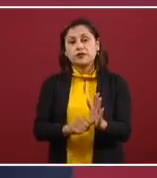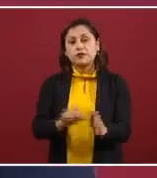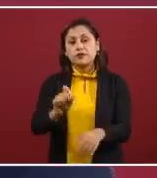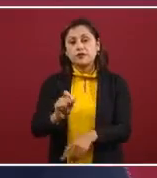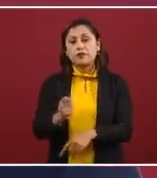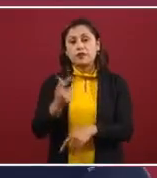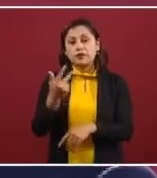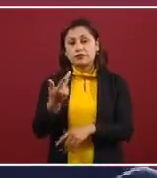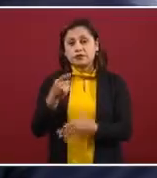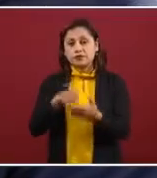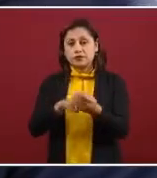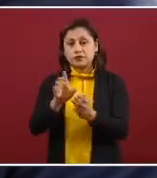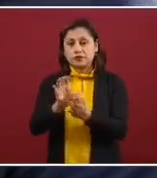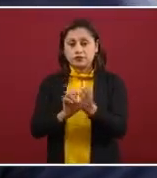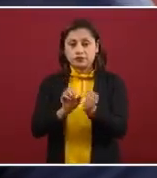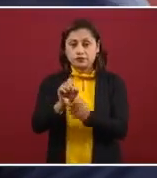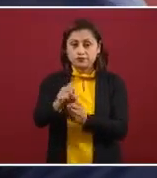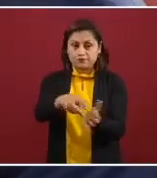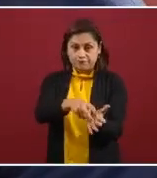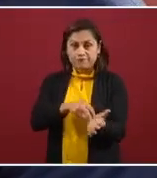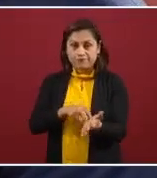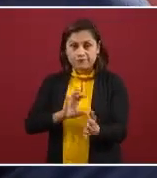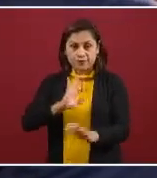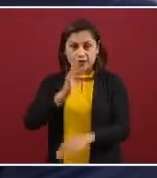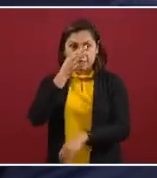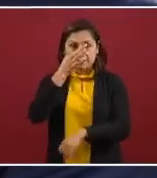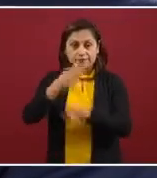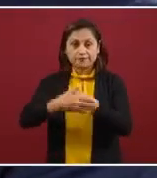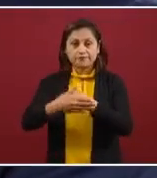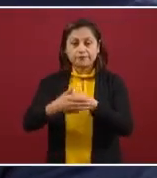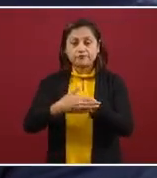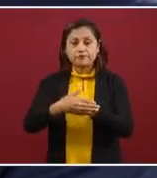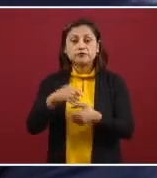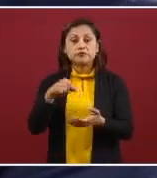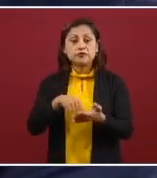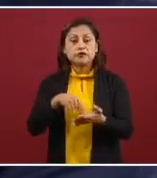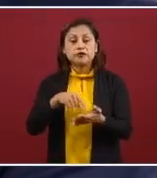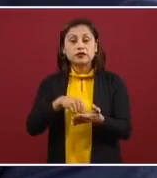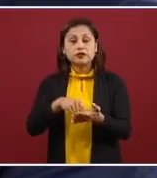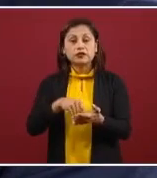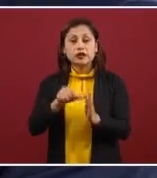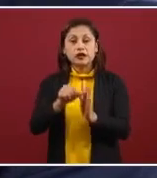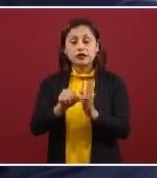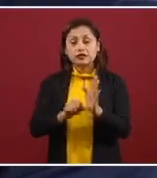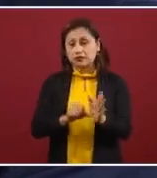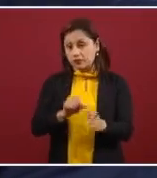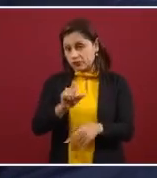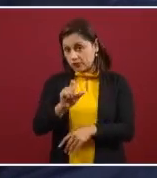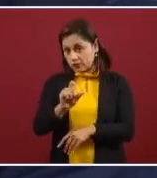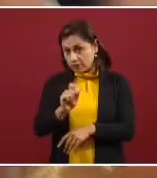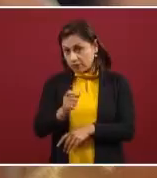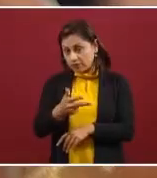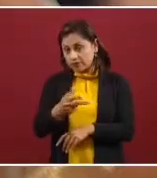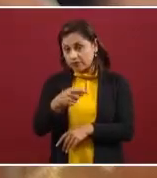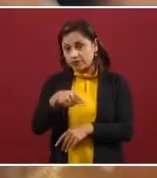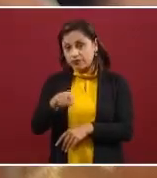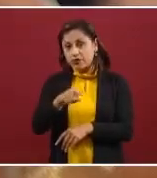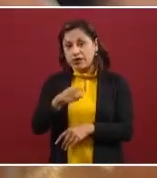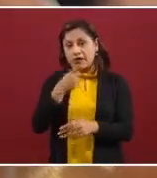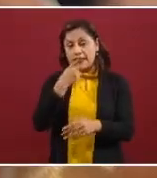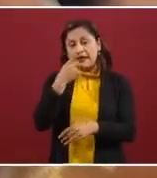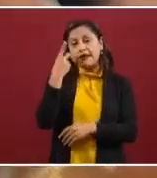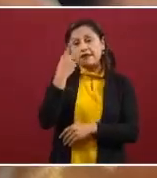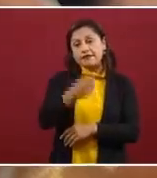28 de la Constitución para que así como ese artículo se prohíbe